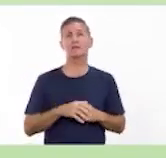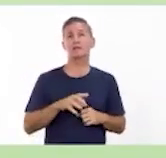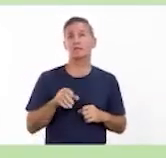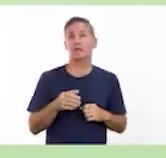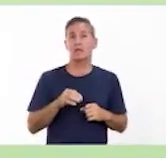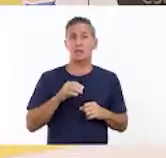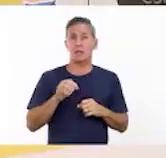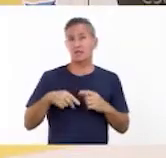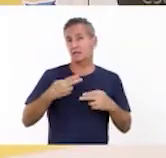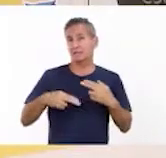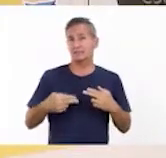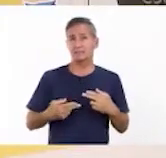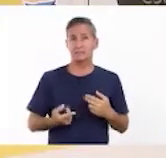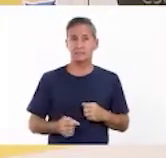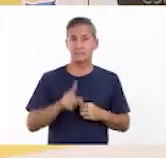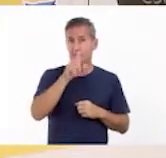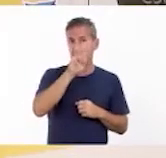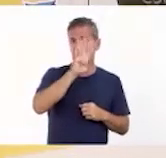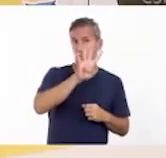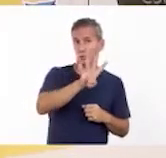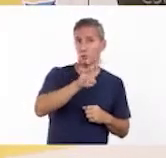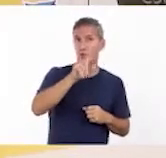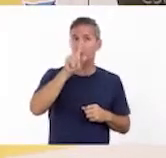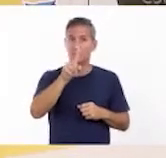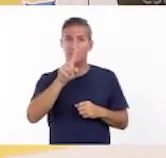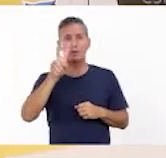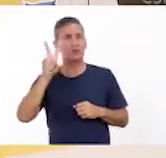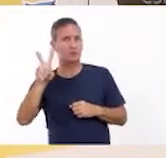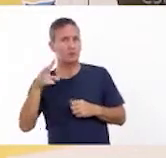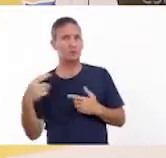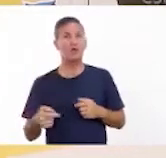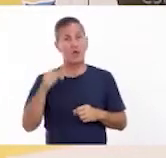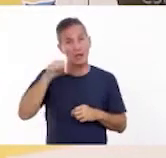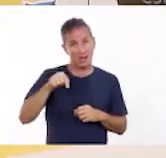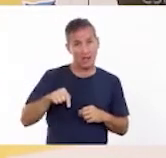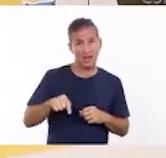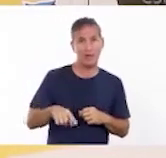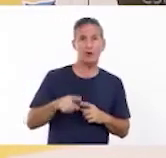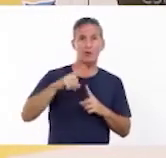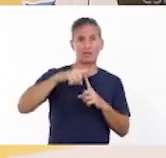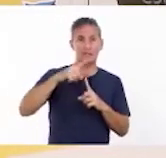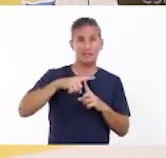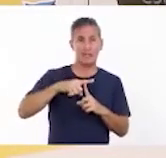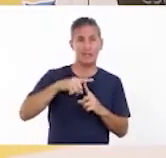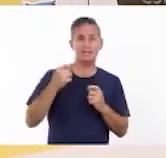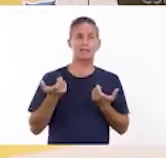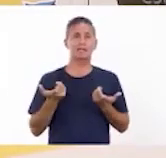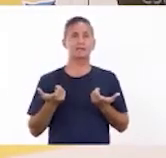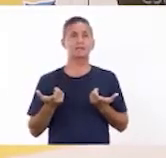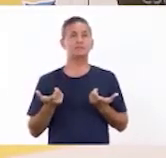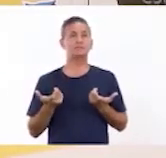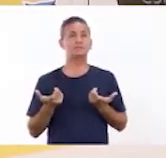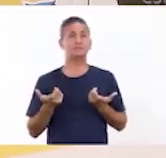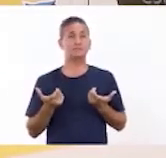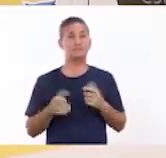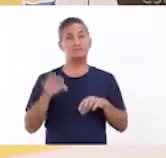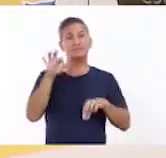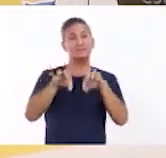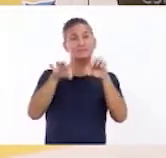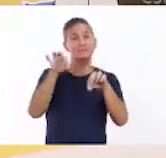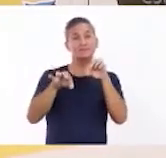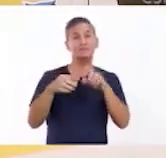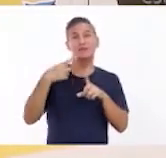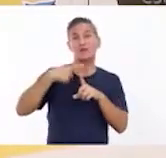Recuerden que habíamos mandado que hicieran el cuarto, el primero, el segundo. Bueno, ahora yo les mando nuevamente, les oriento a